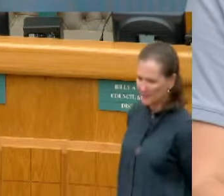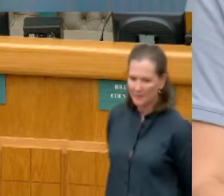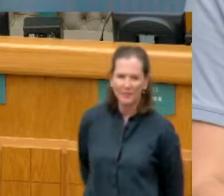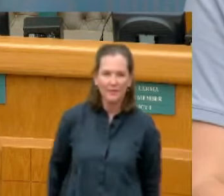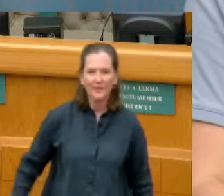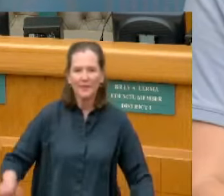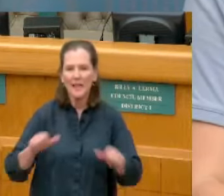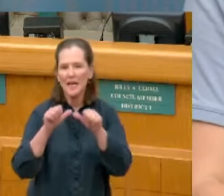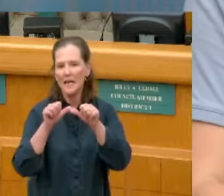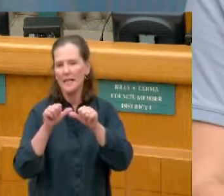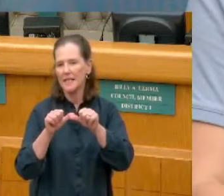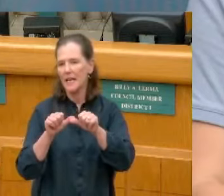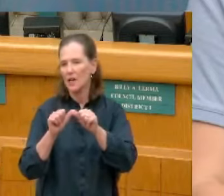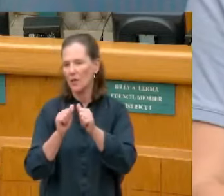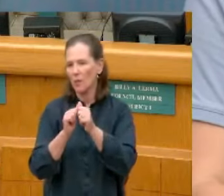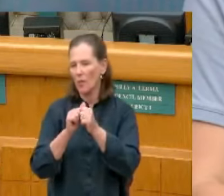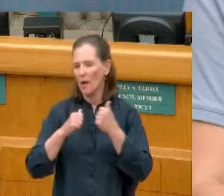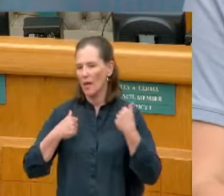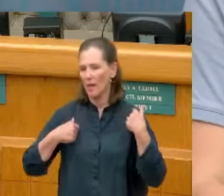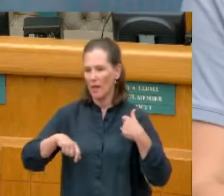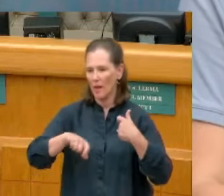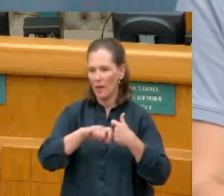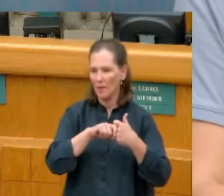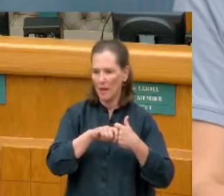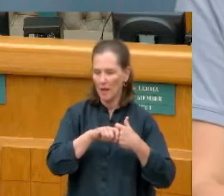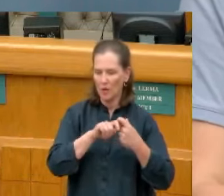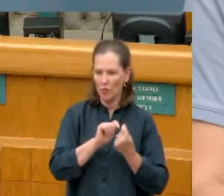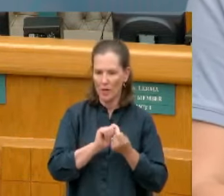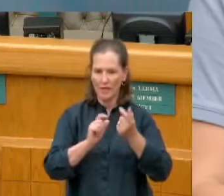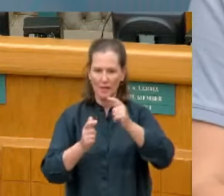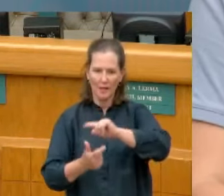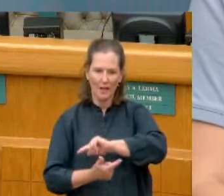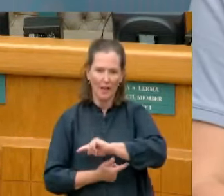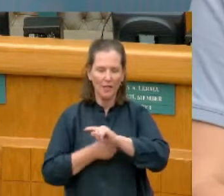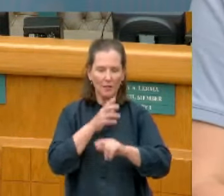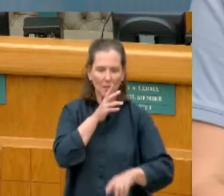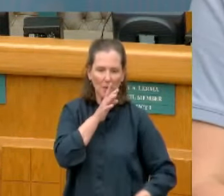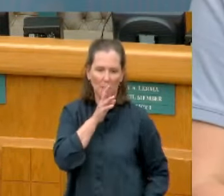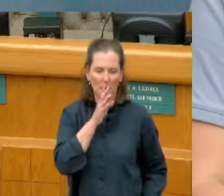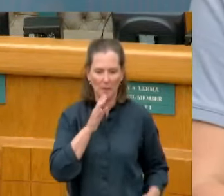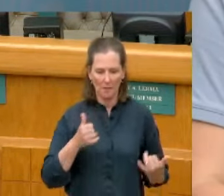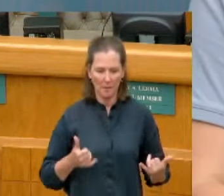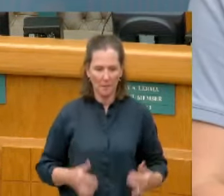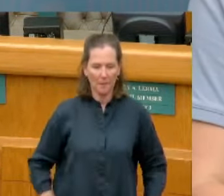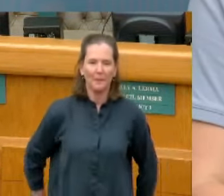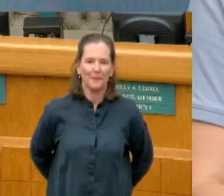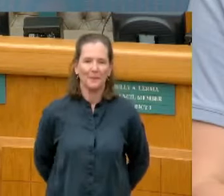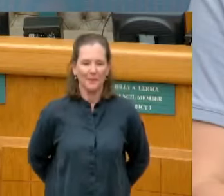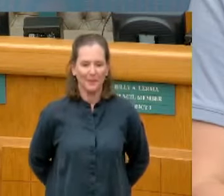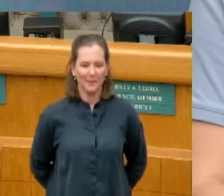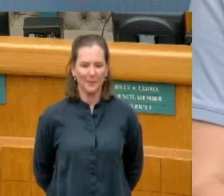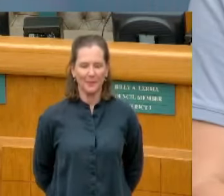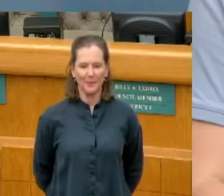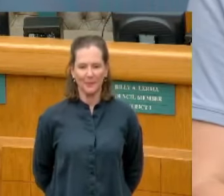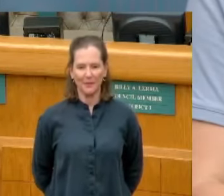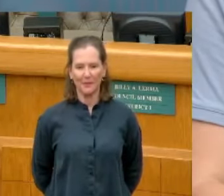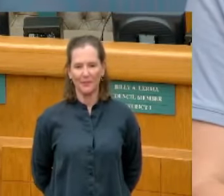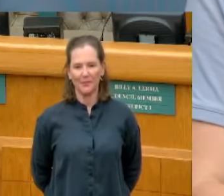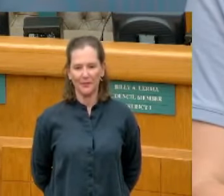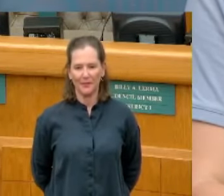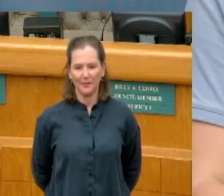los 7 días de la semana durante el horario normal del centro comercial. Seguimos proporcionando Regeneron, que es un tratamiento con